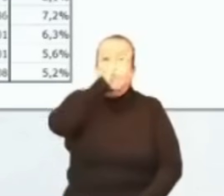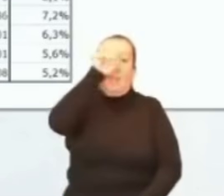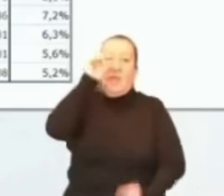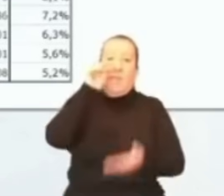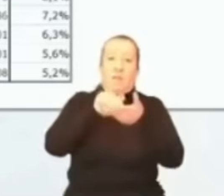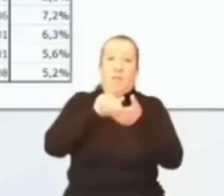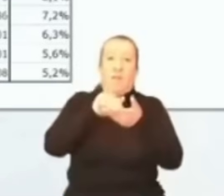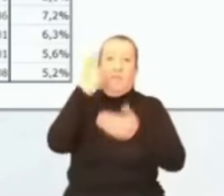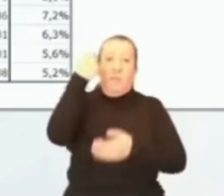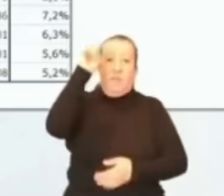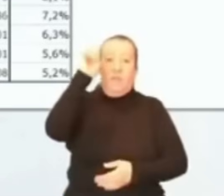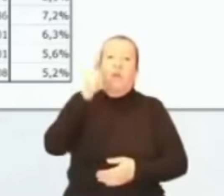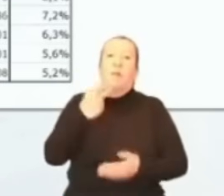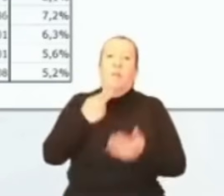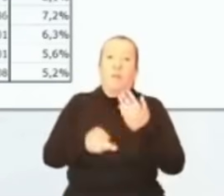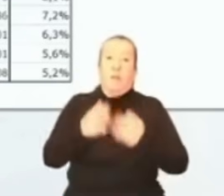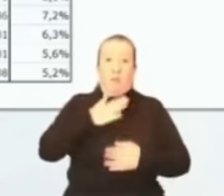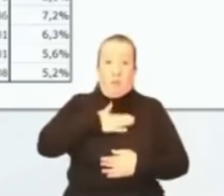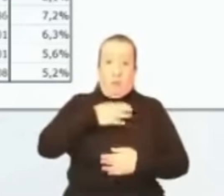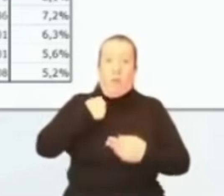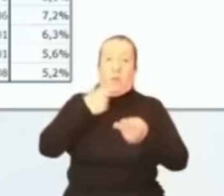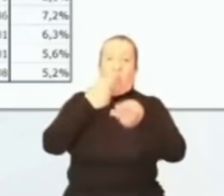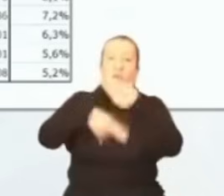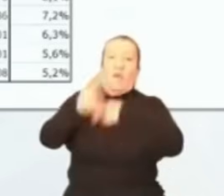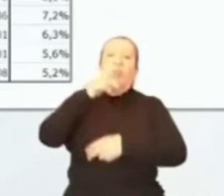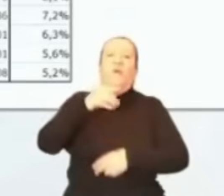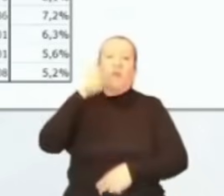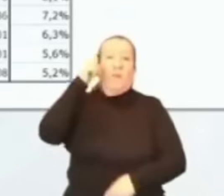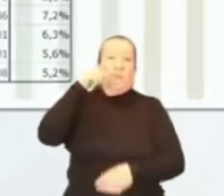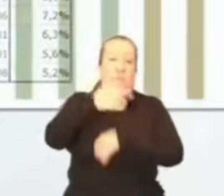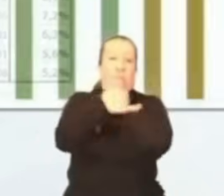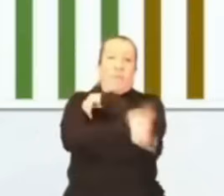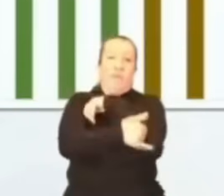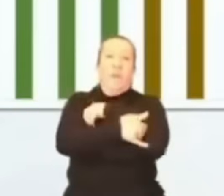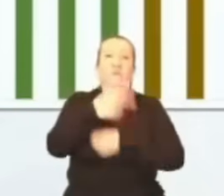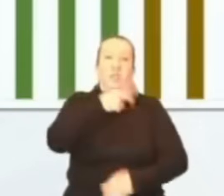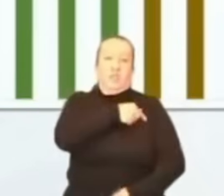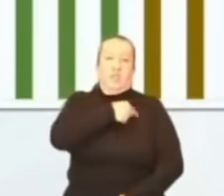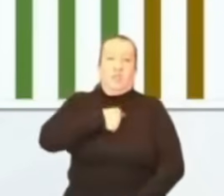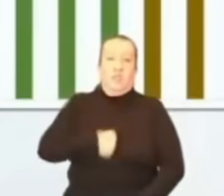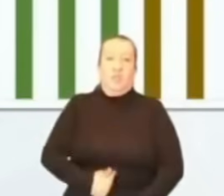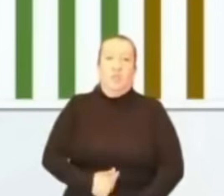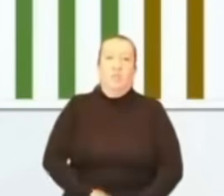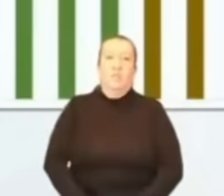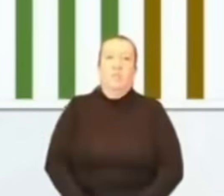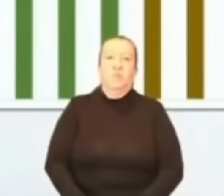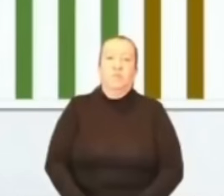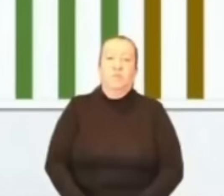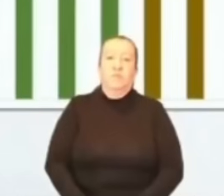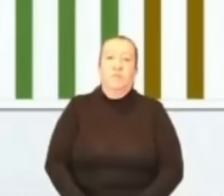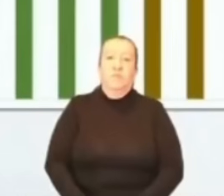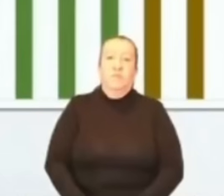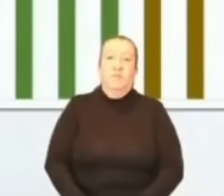economía total, de 100 mil millones. Pero hemos vendido el país a China. Sigamos, por favor.